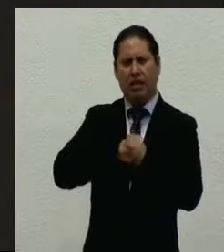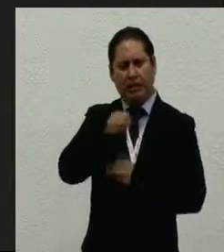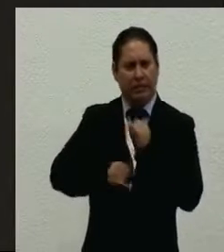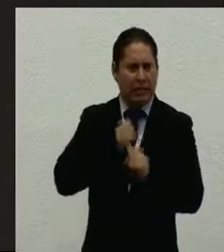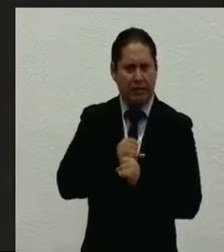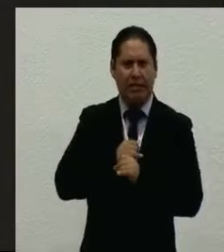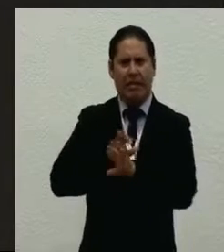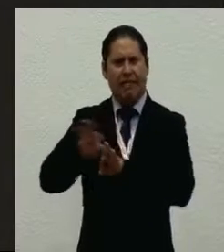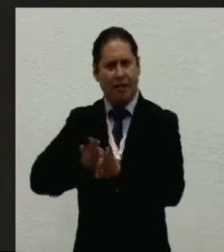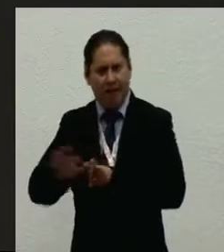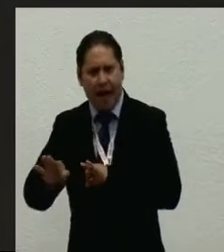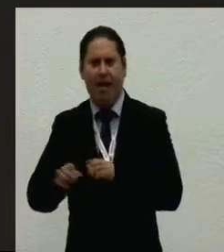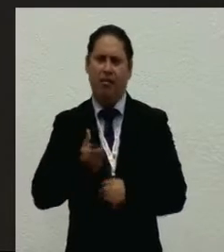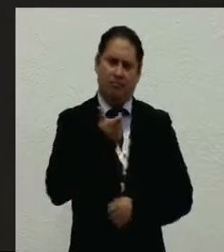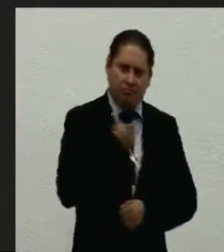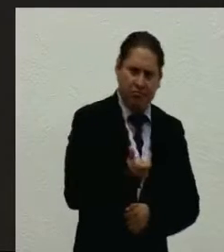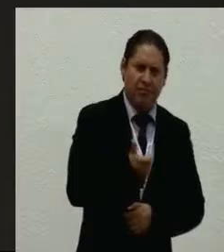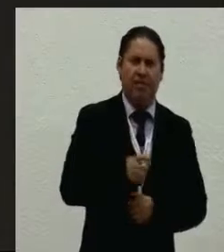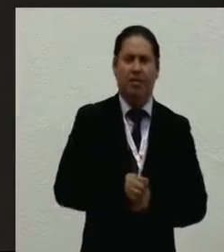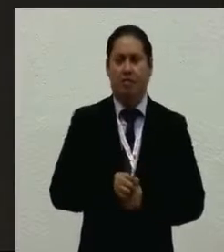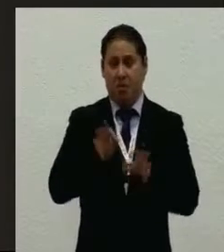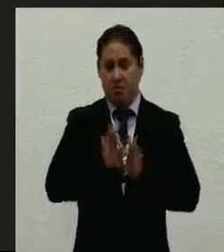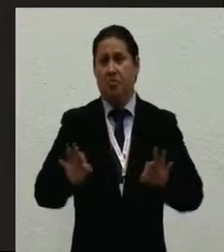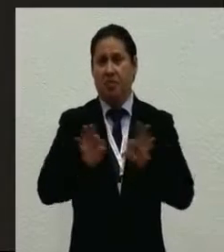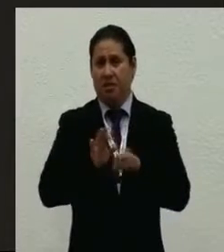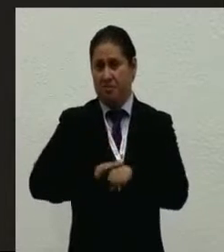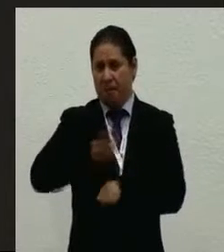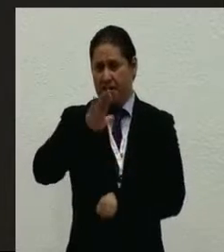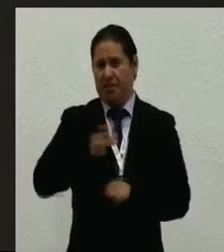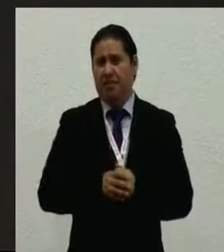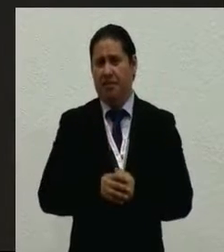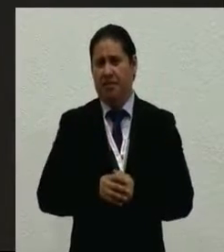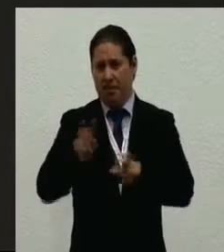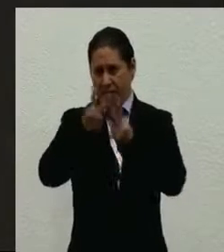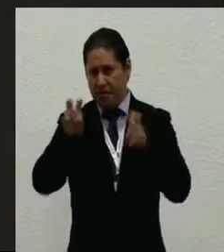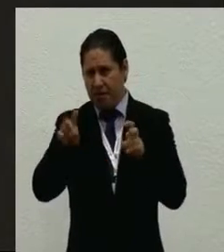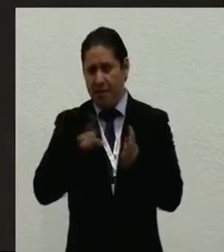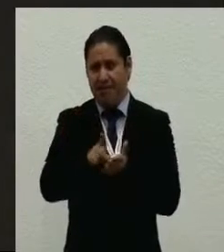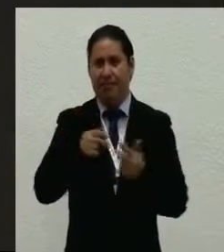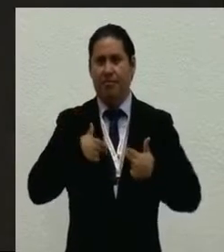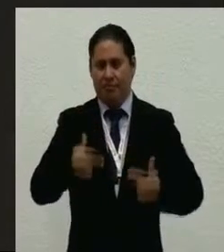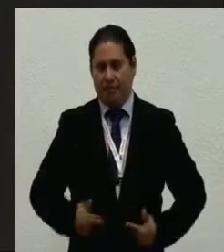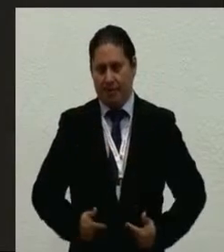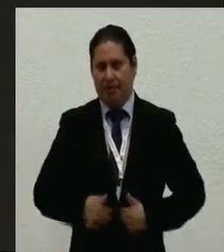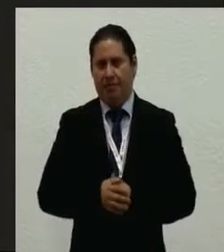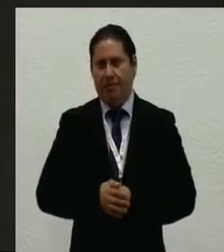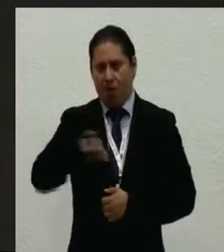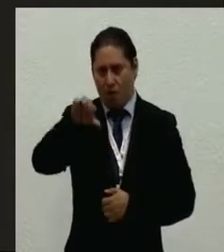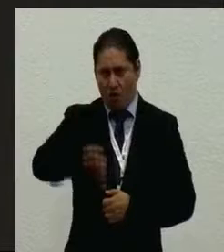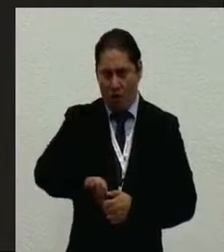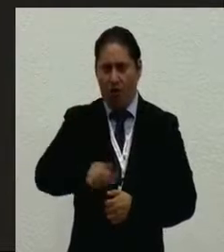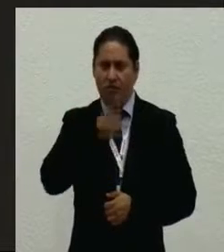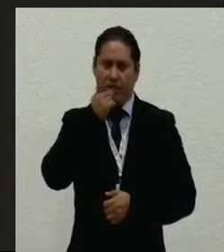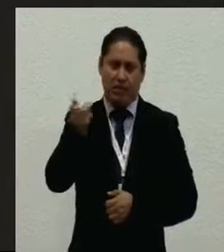materia laboral, en materia de economía, pero principalmente en materia de derechos humanos. Y hoy, como